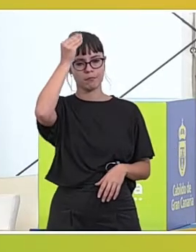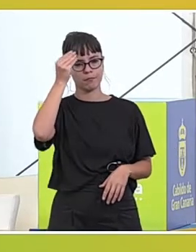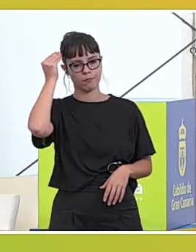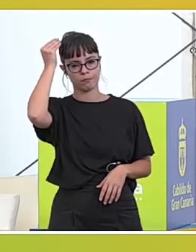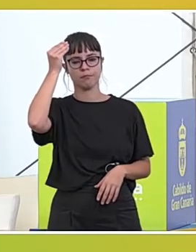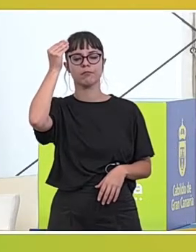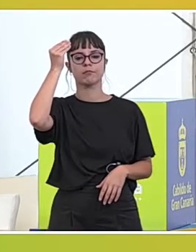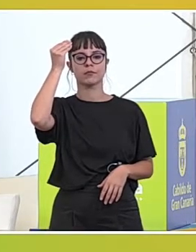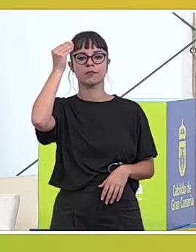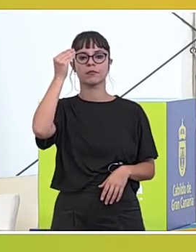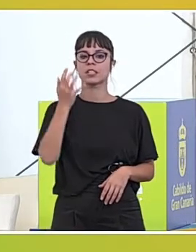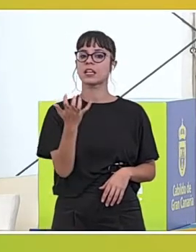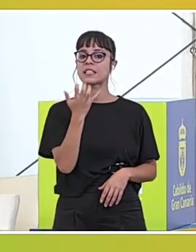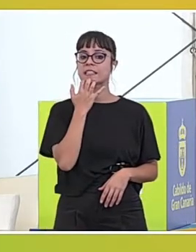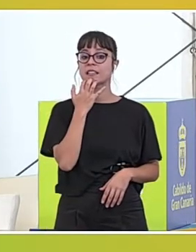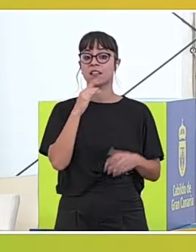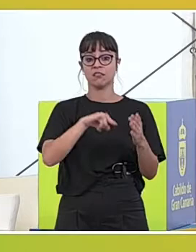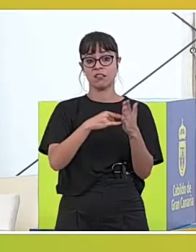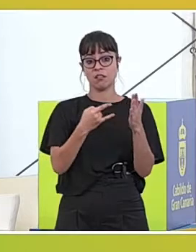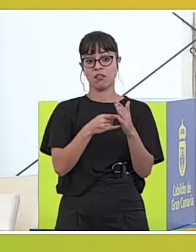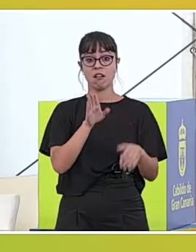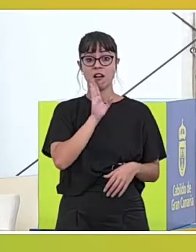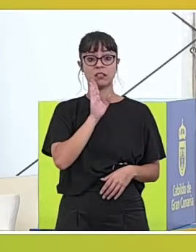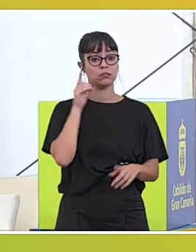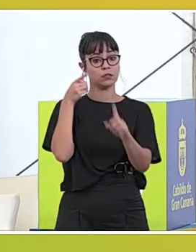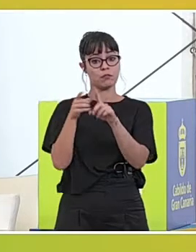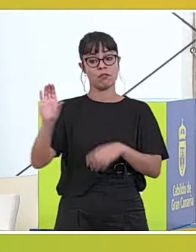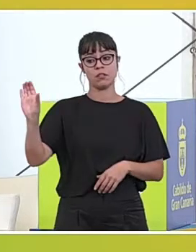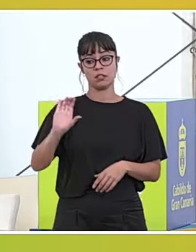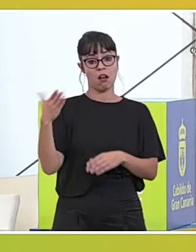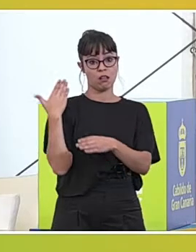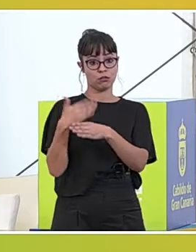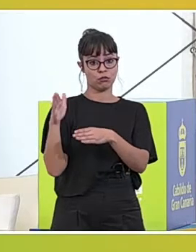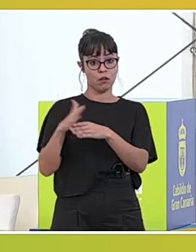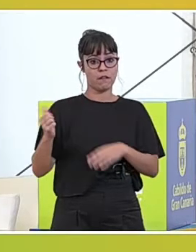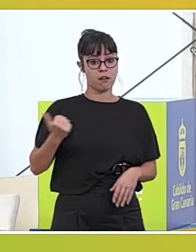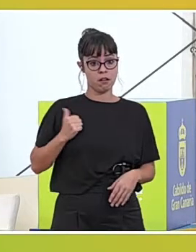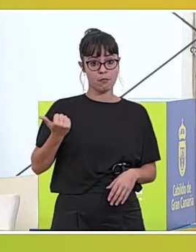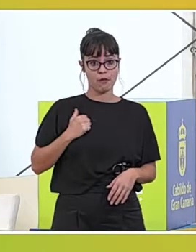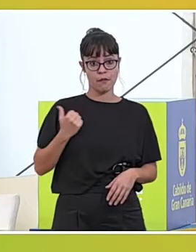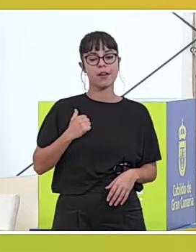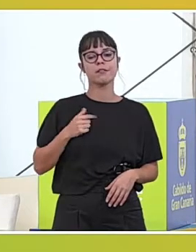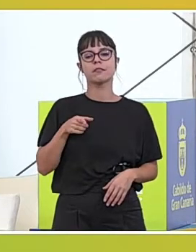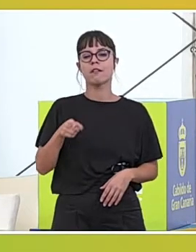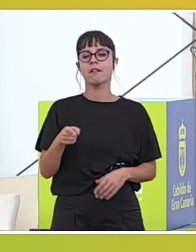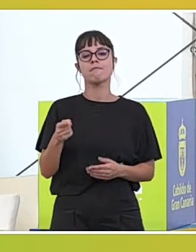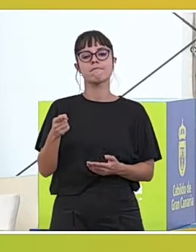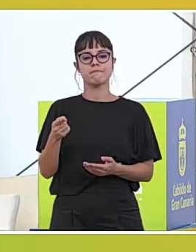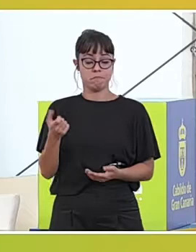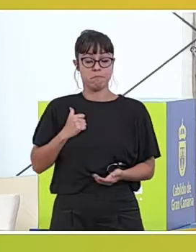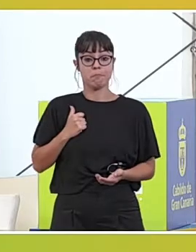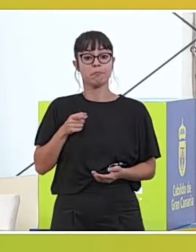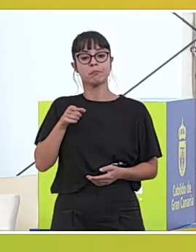una industrialización de esas tecnologías de valorización de salmuera. Hemos encontrado ciertas fortalezas, ciertas debilidades, ciertos retos